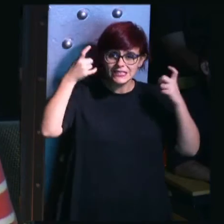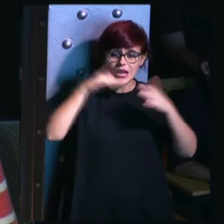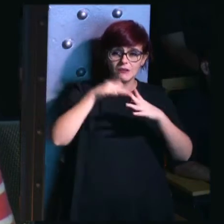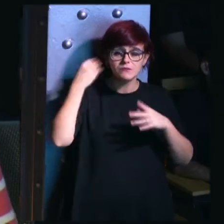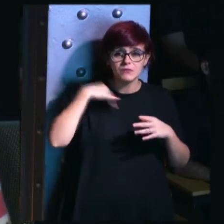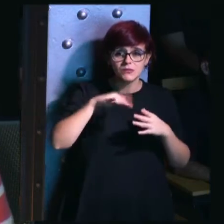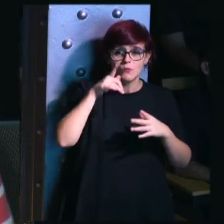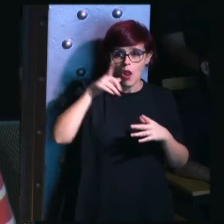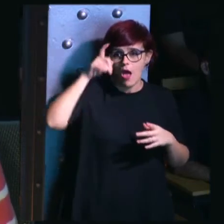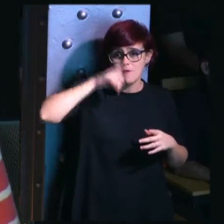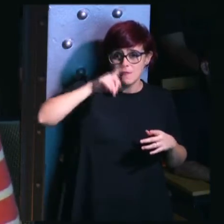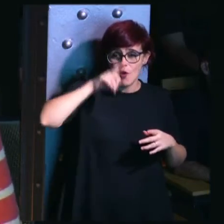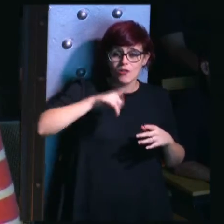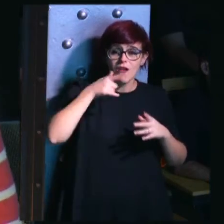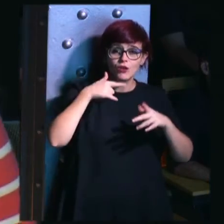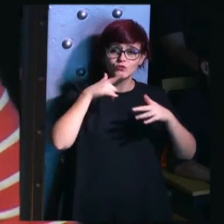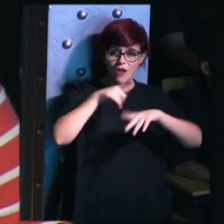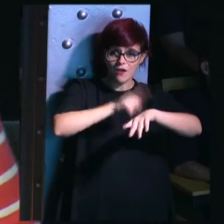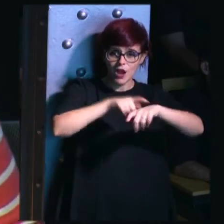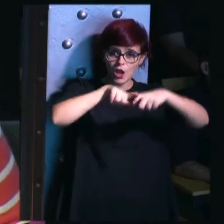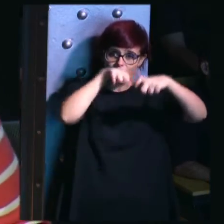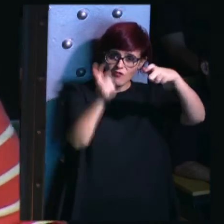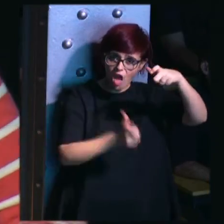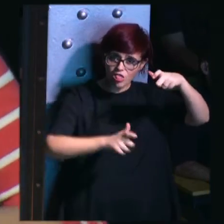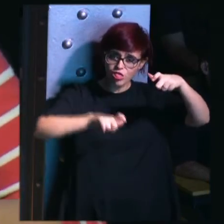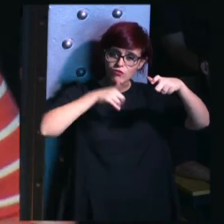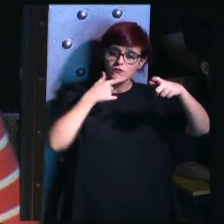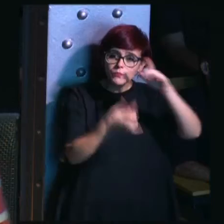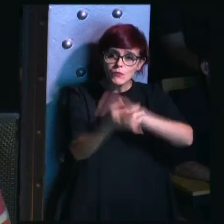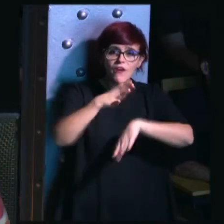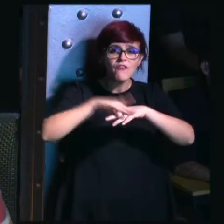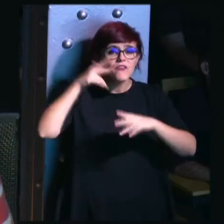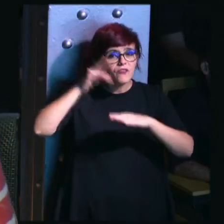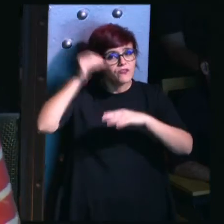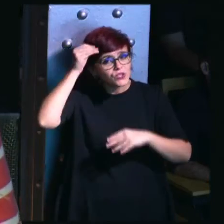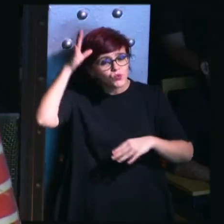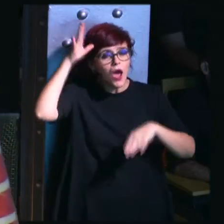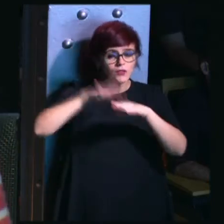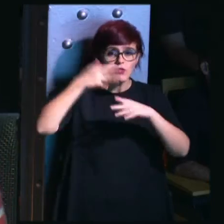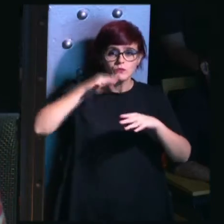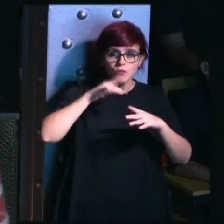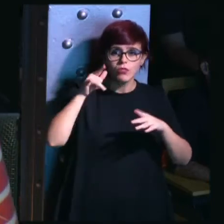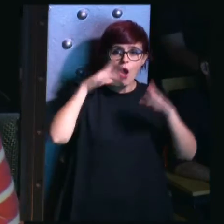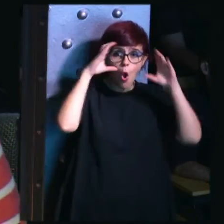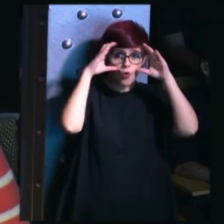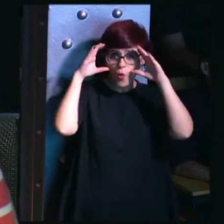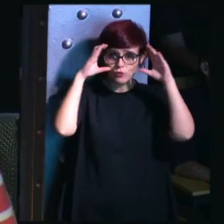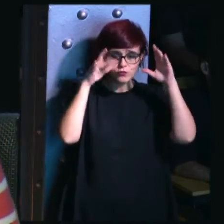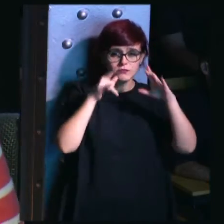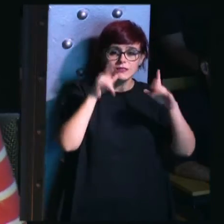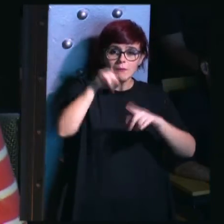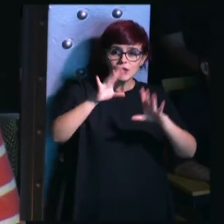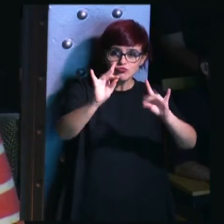memoria persistente con los relojes blandos, lo recreamos virtualmente, podíamos navegar, en este caso con las Oculus, y podíamos tocarlo. Lo que hablaba